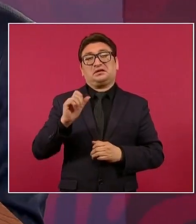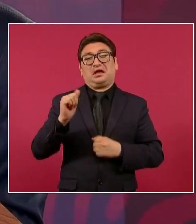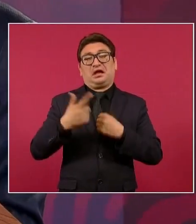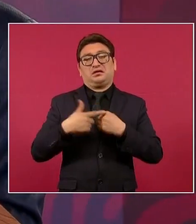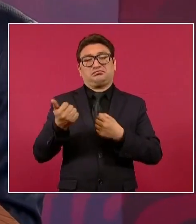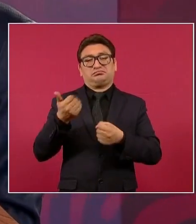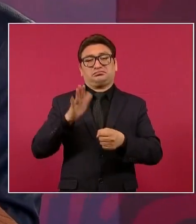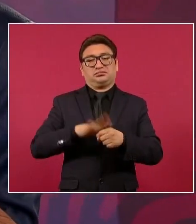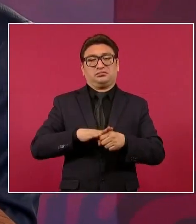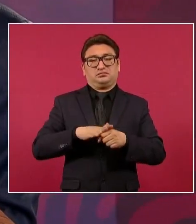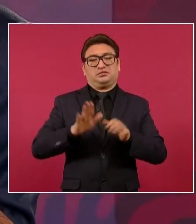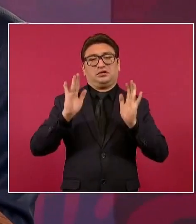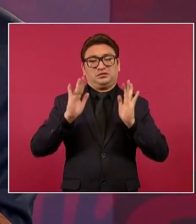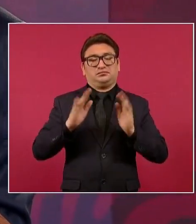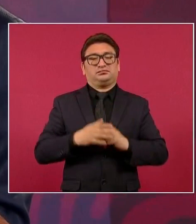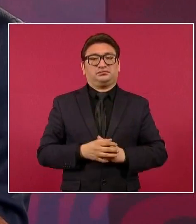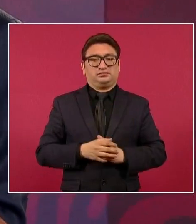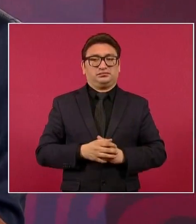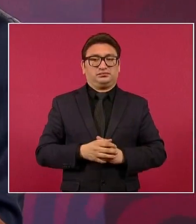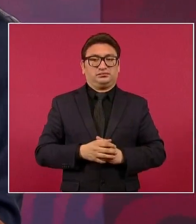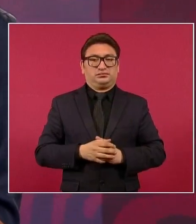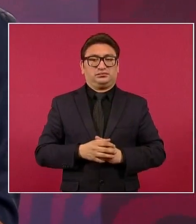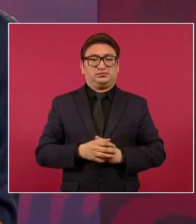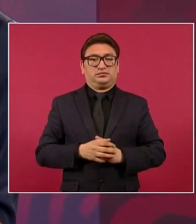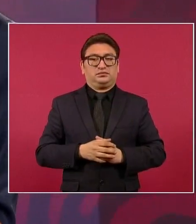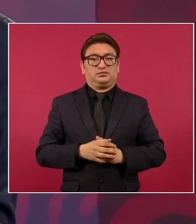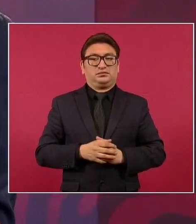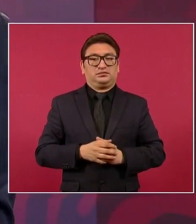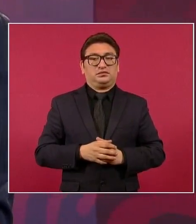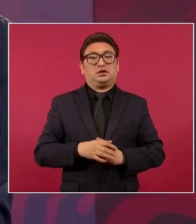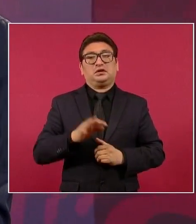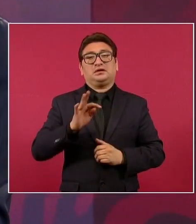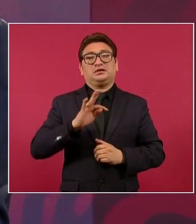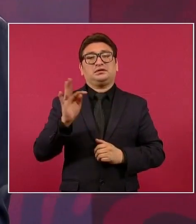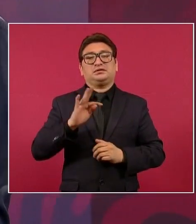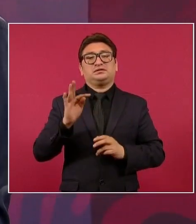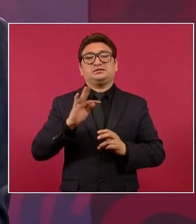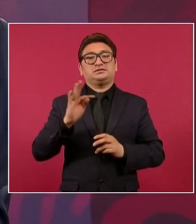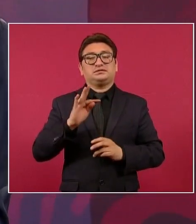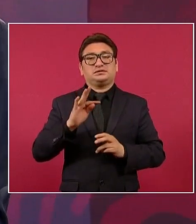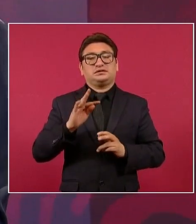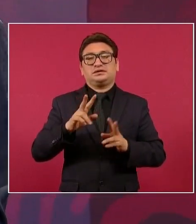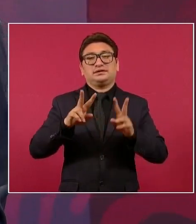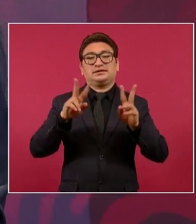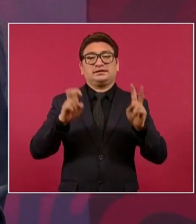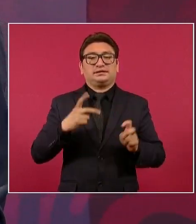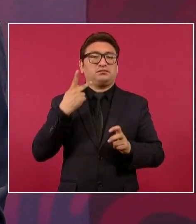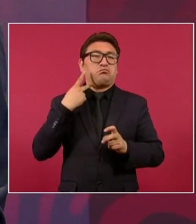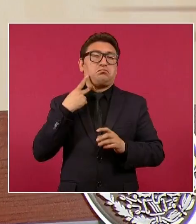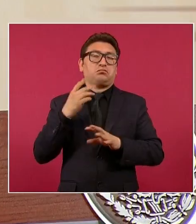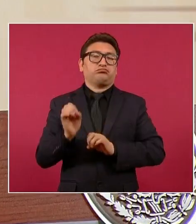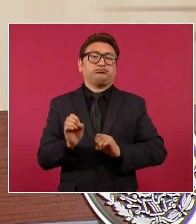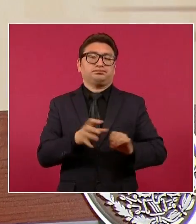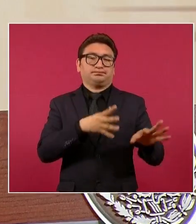¿no? Y hubiese ido dejado, hubiese ido abandonado el noble oficio, ¿no?, de la